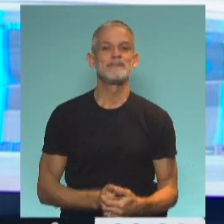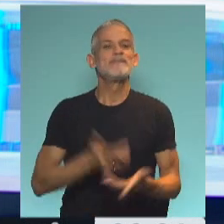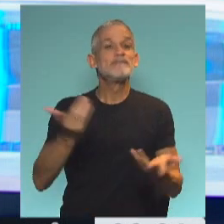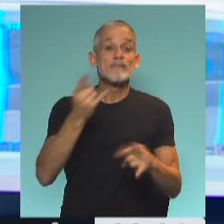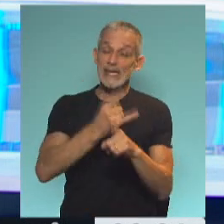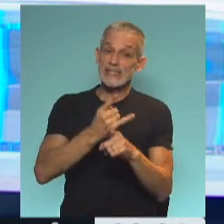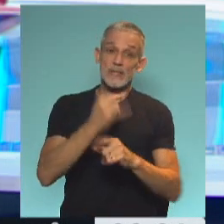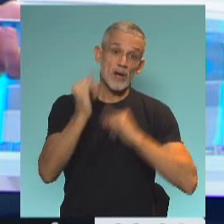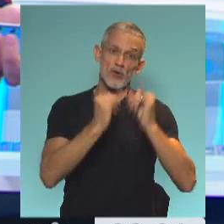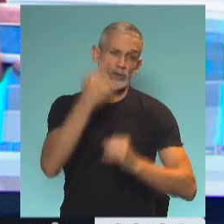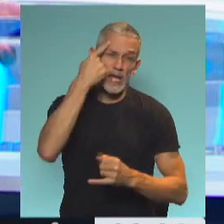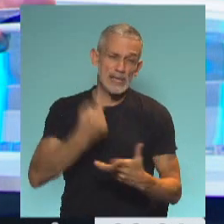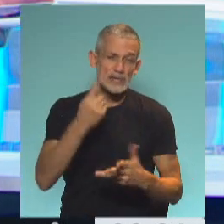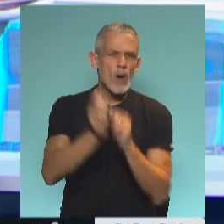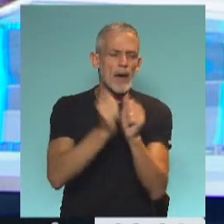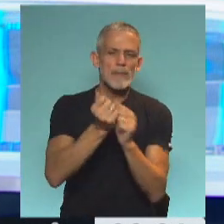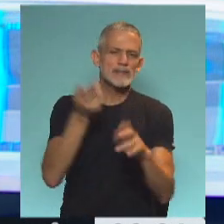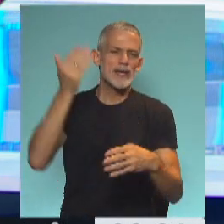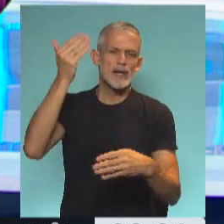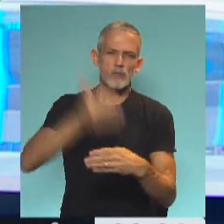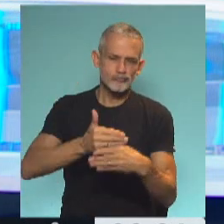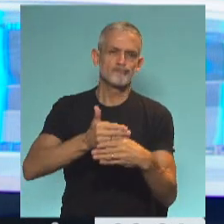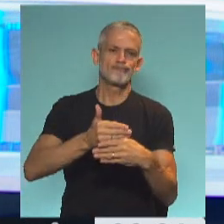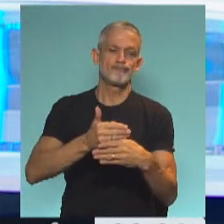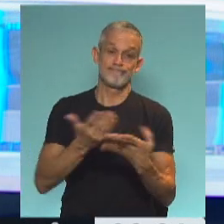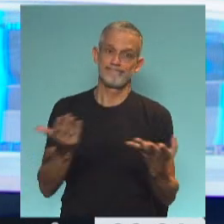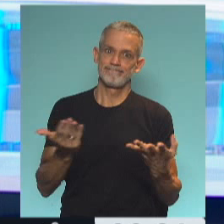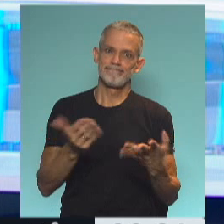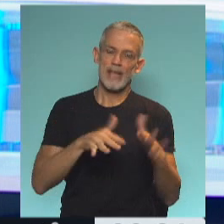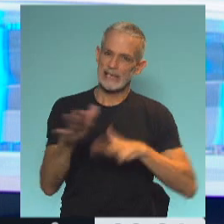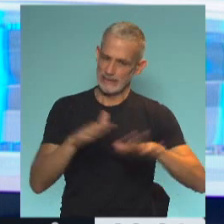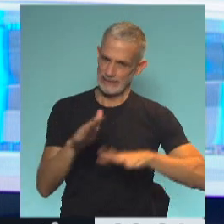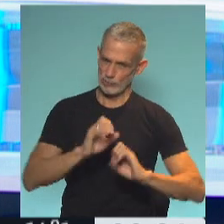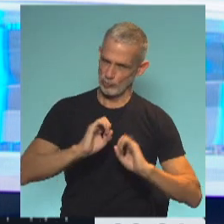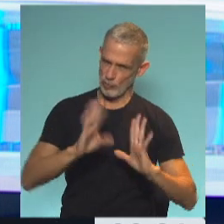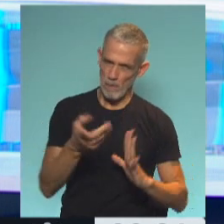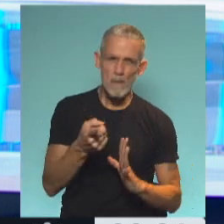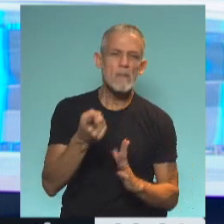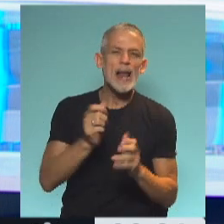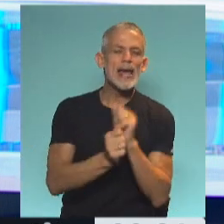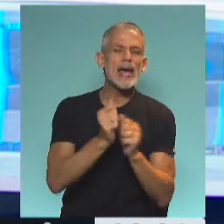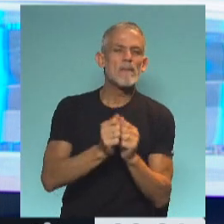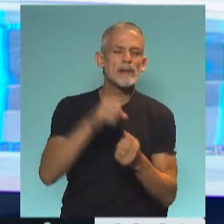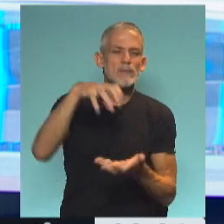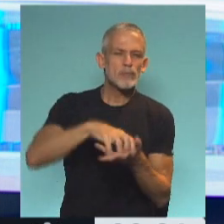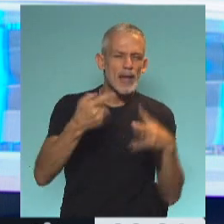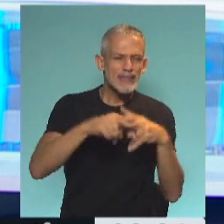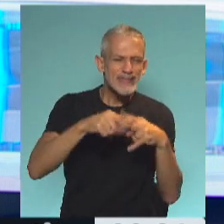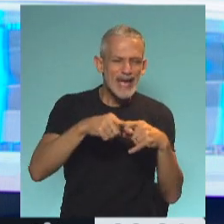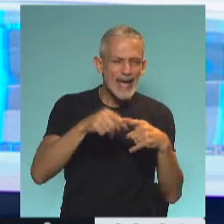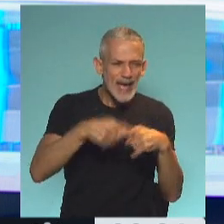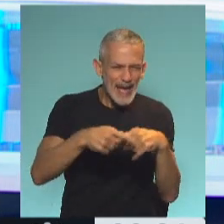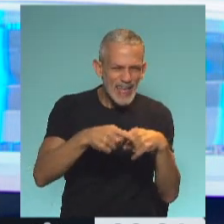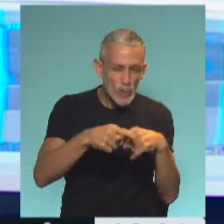Siempre es una noticia triste cuando una empresa cierra, habla de una situación crítica, y esto es lo que ocurre con la empresa de tejedurías Nyberger,